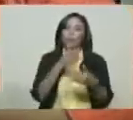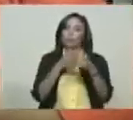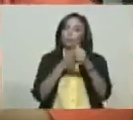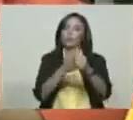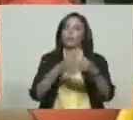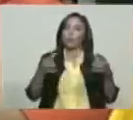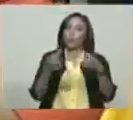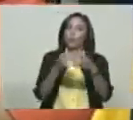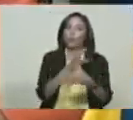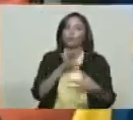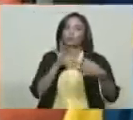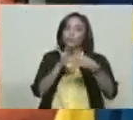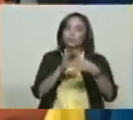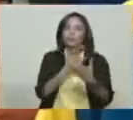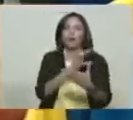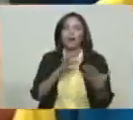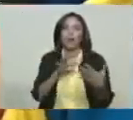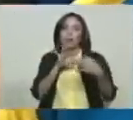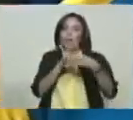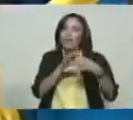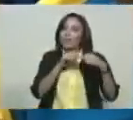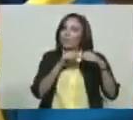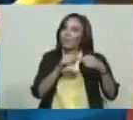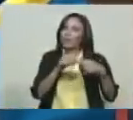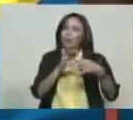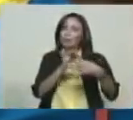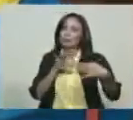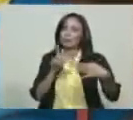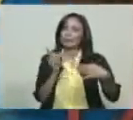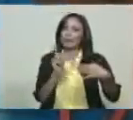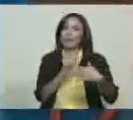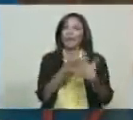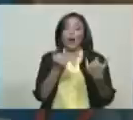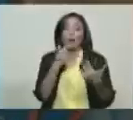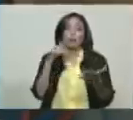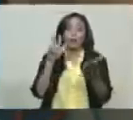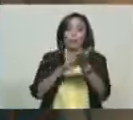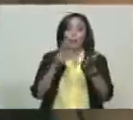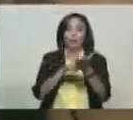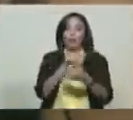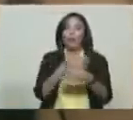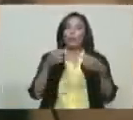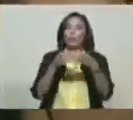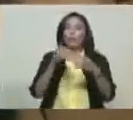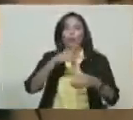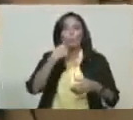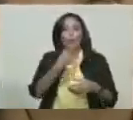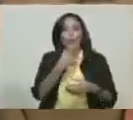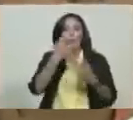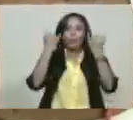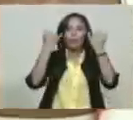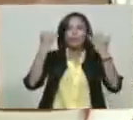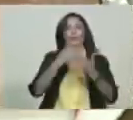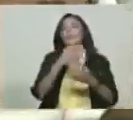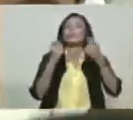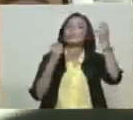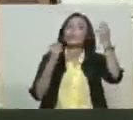más cohesionada. Estoy de acuerdo con lo que han aprobado el alto mando político. Fue una creación del comandante